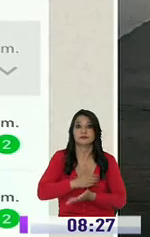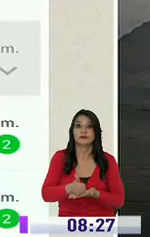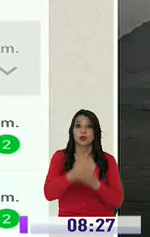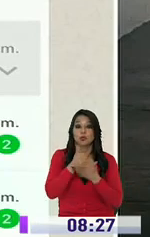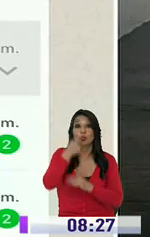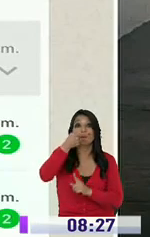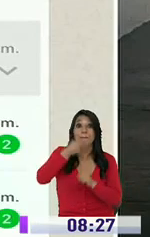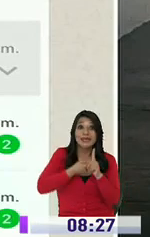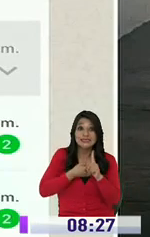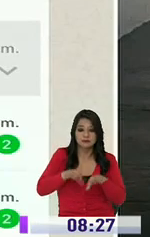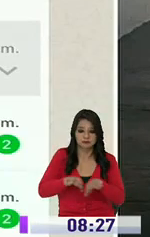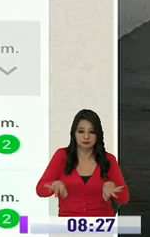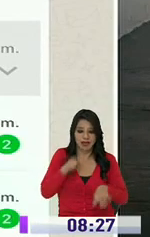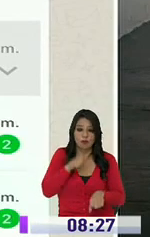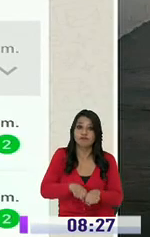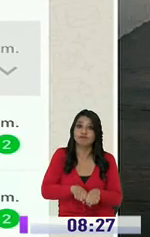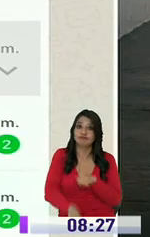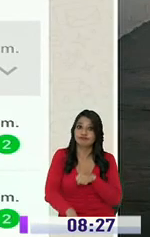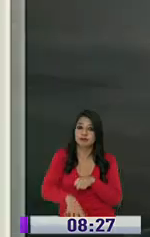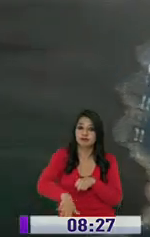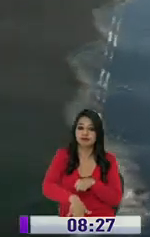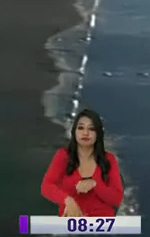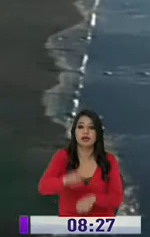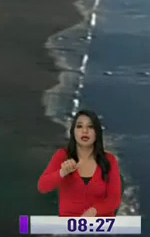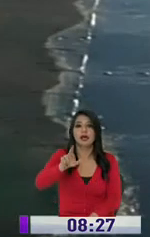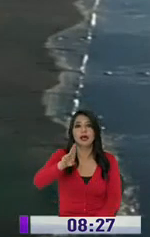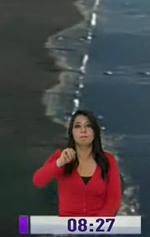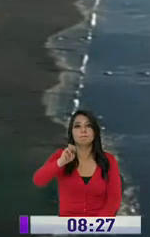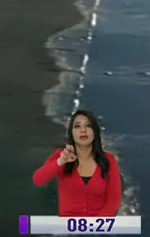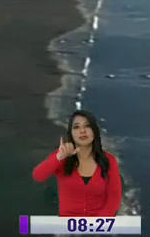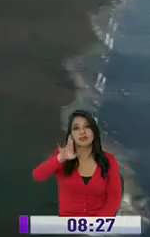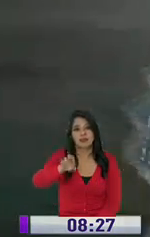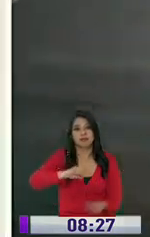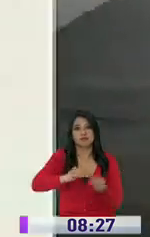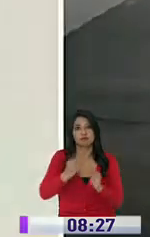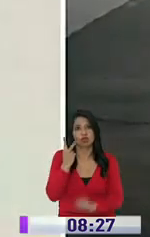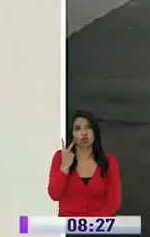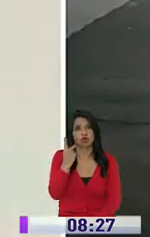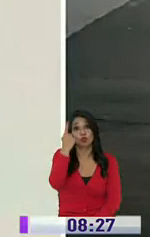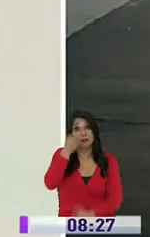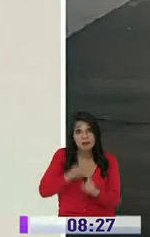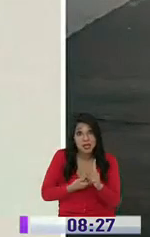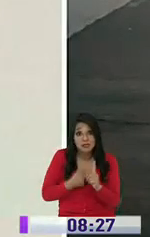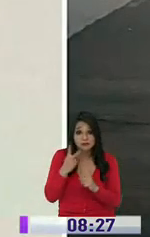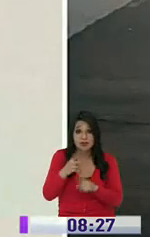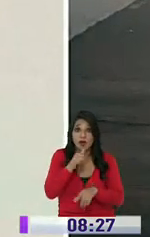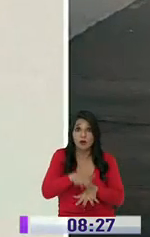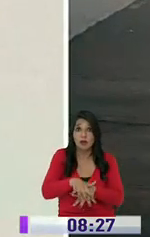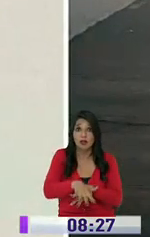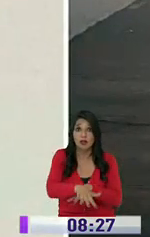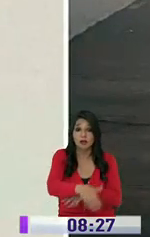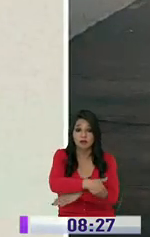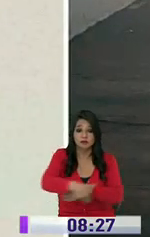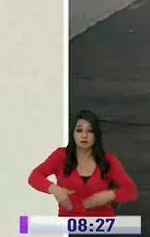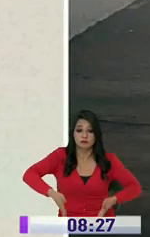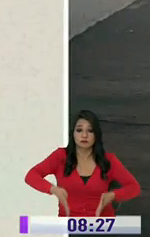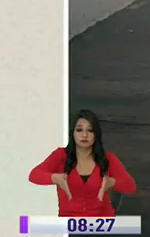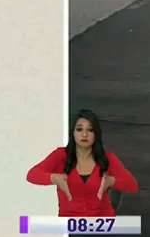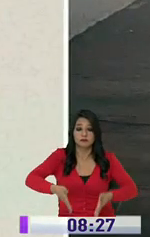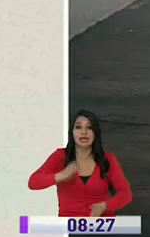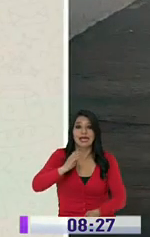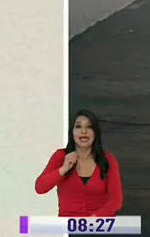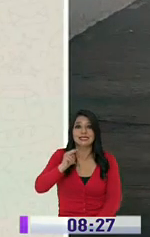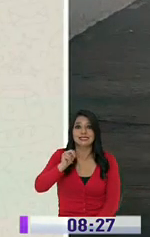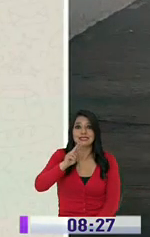hay una fuga de agua en la Armenia 2. Un mes, vean, autoridades. Armenia 2. Ven el agua, ¿no? Calle Armenia 2, calle Manuela Canizares y